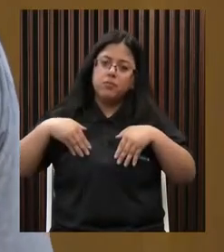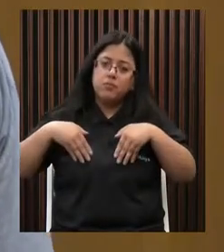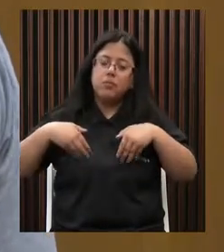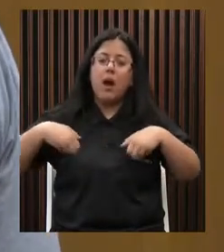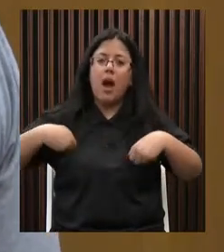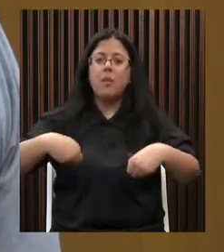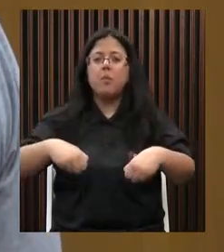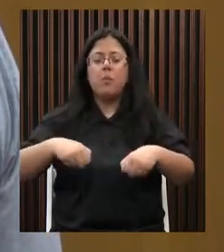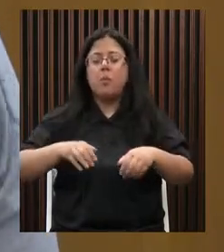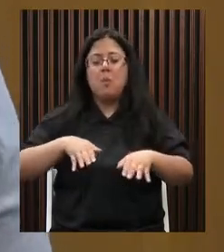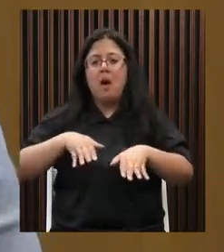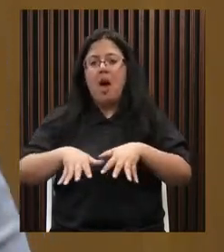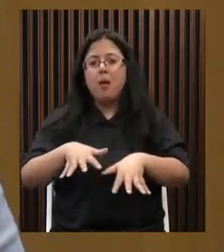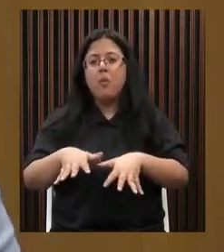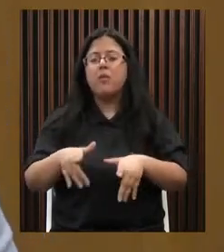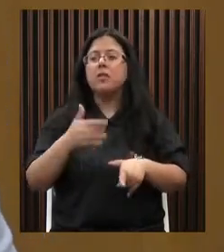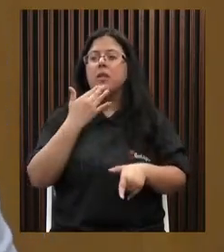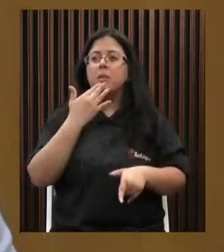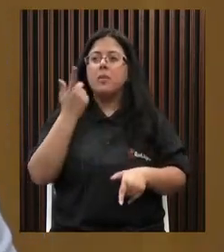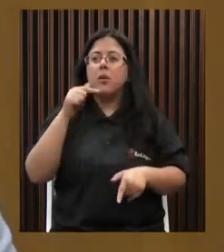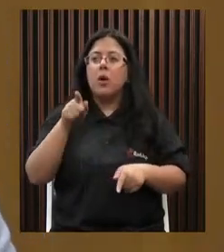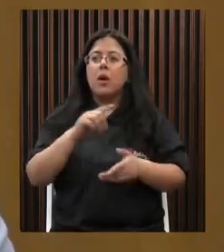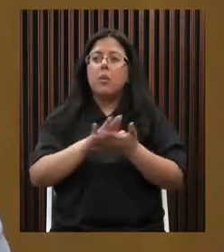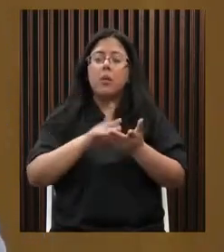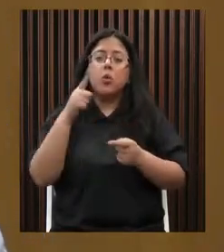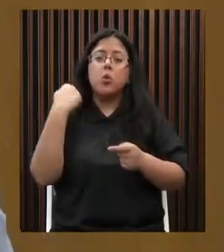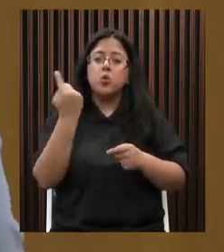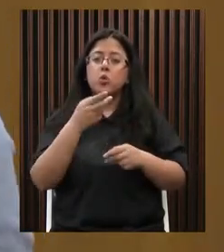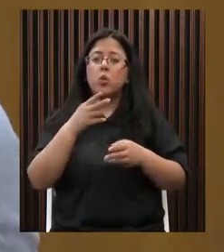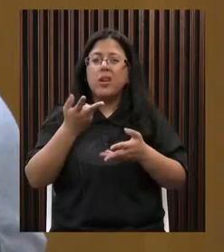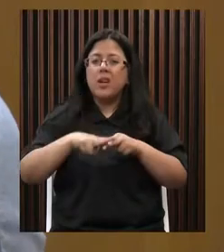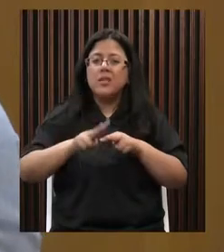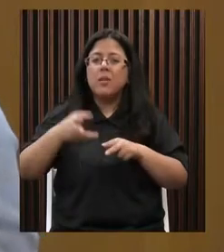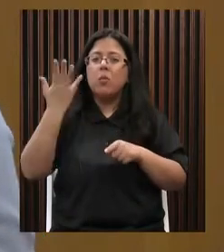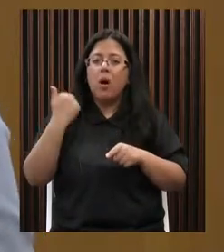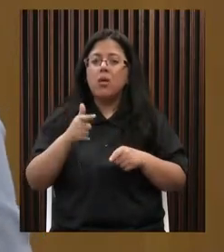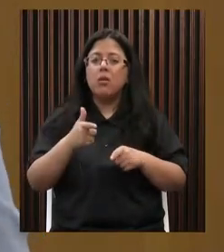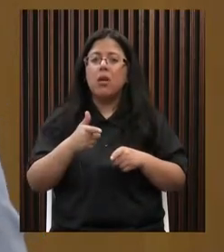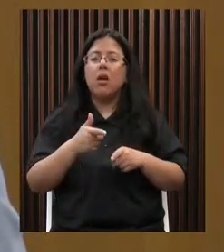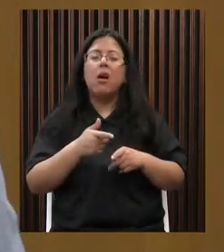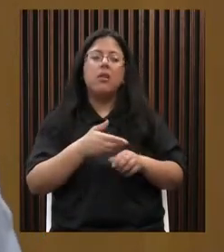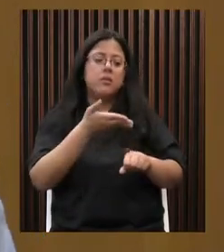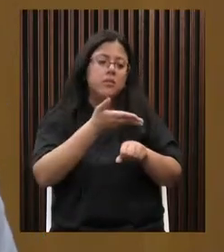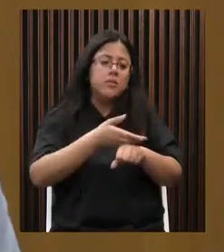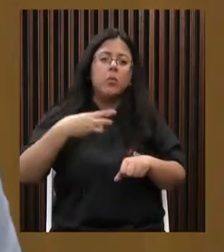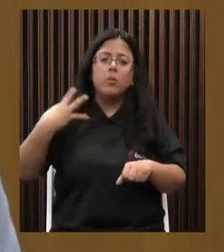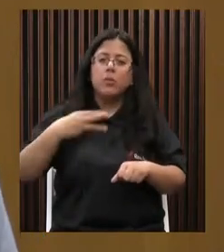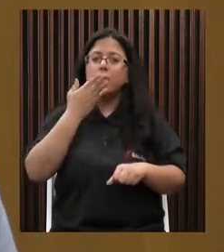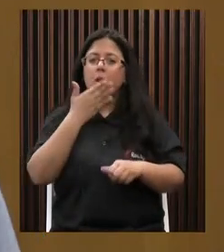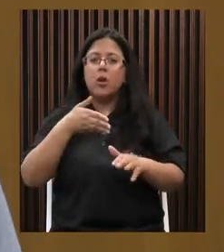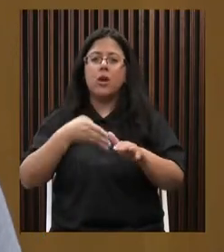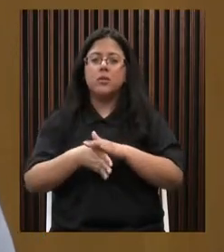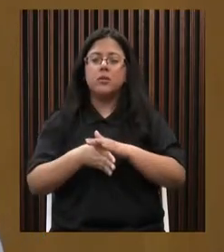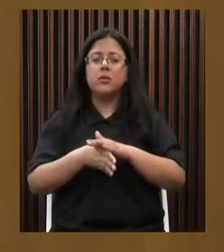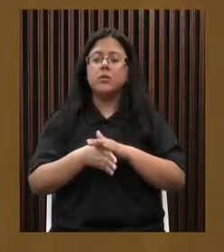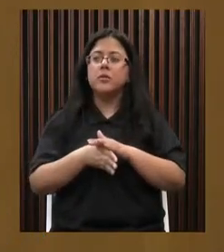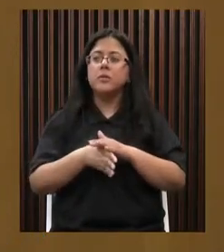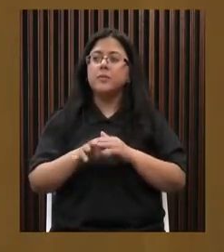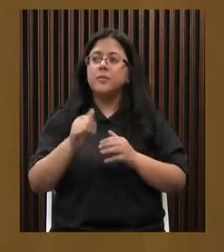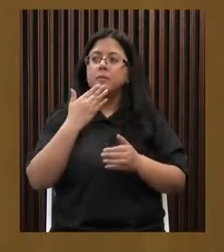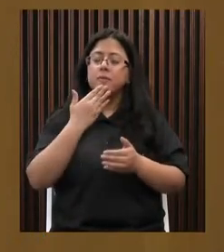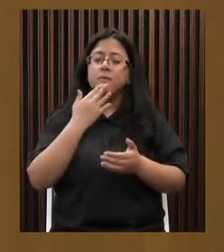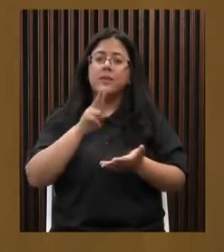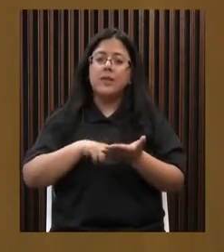de hacer es que hablar con la municipalidad para que pudiese mejorar este acceso. Y la verdad es que